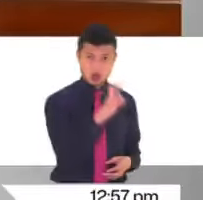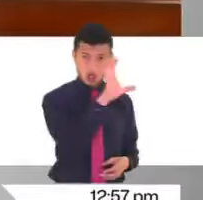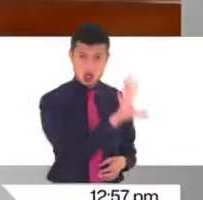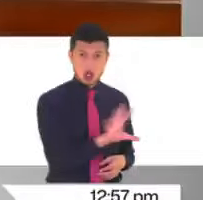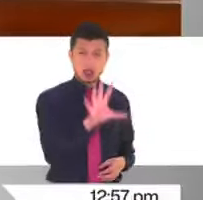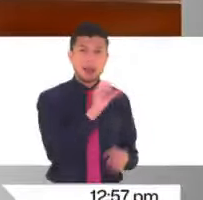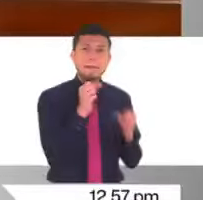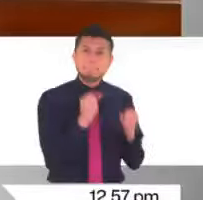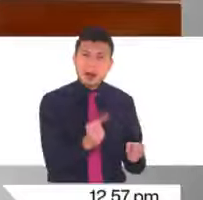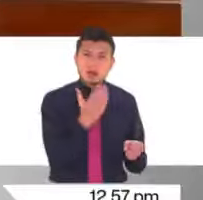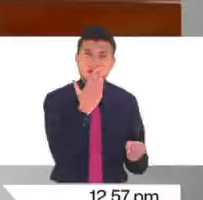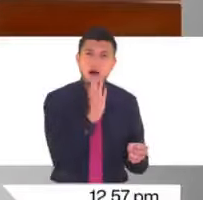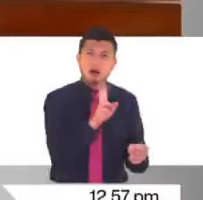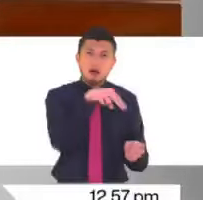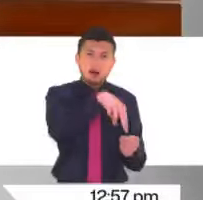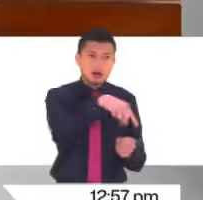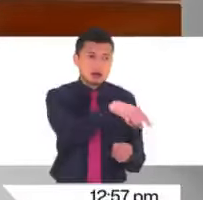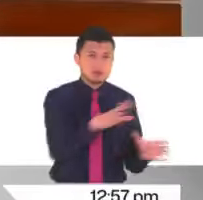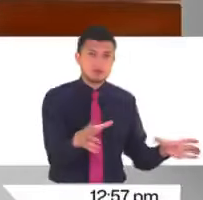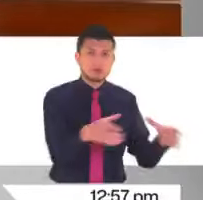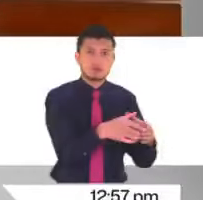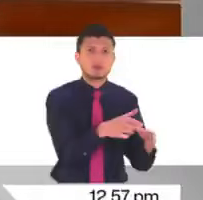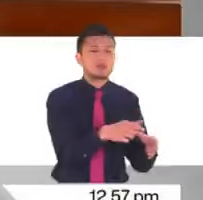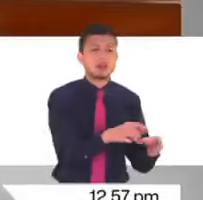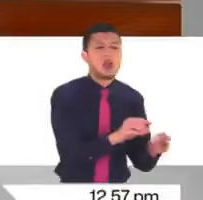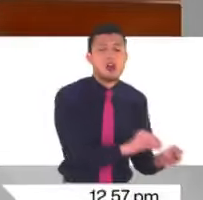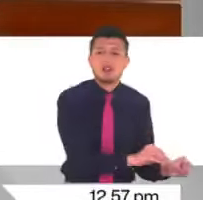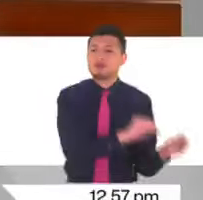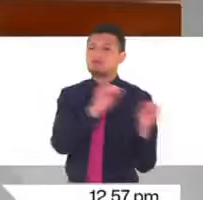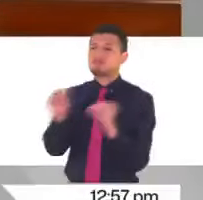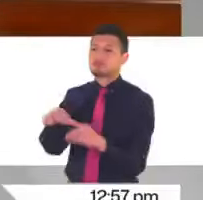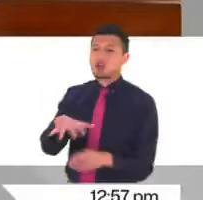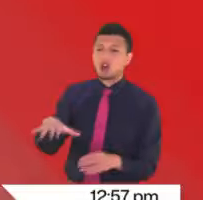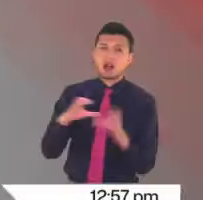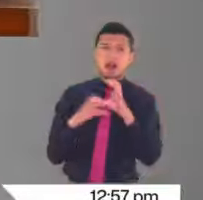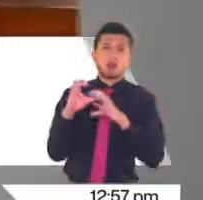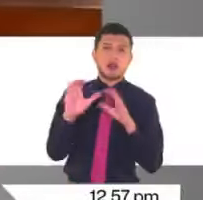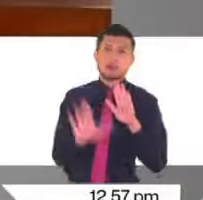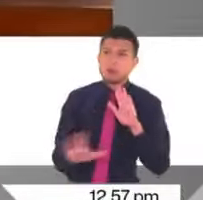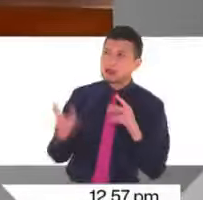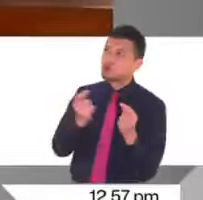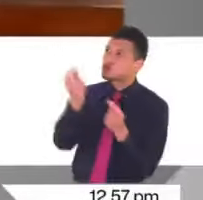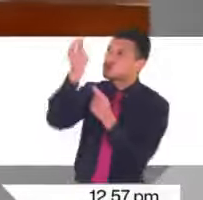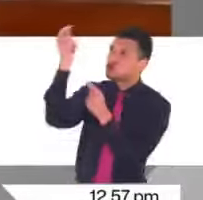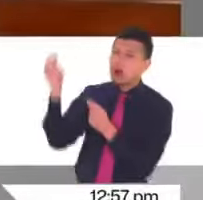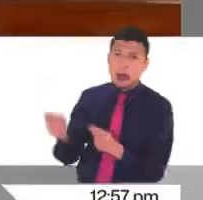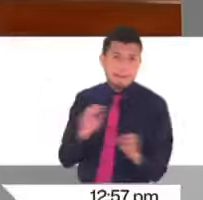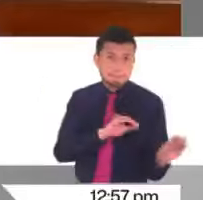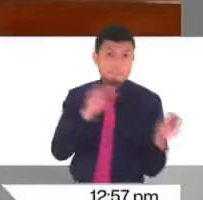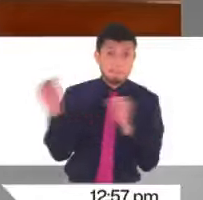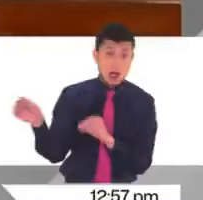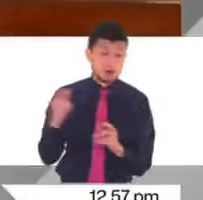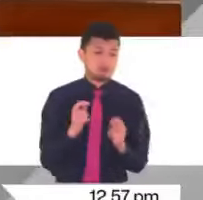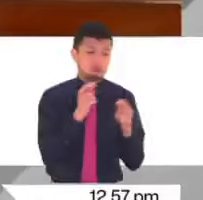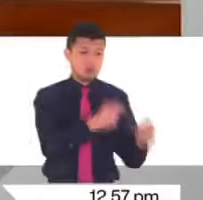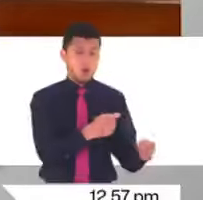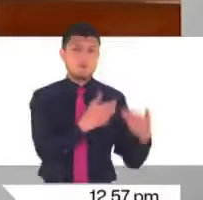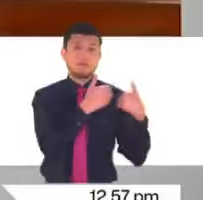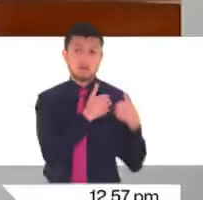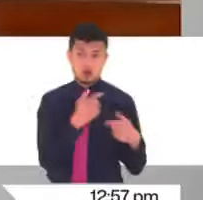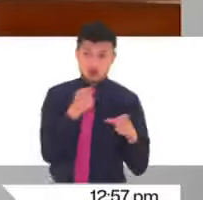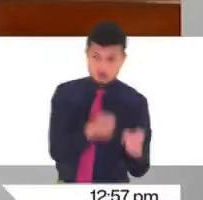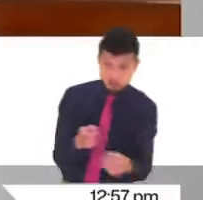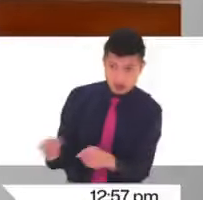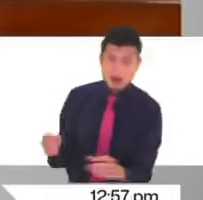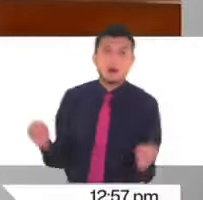indígenas NASA, son llevados a otros lugares del Cauca o a departamentos vecinos, y no solo les asignan funciones de combate, sino que